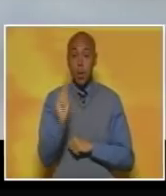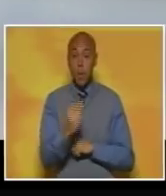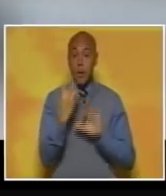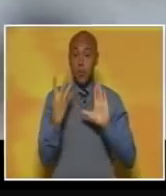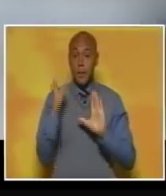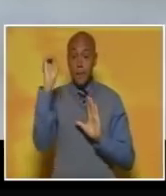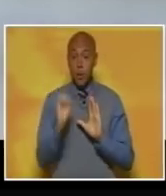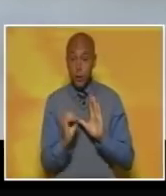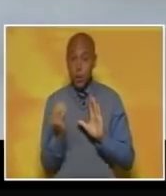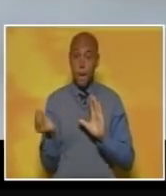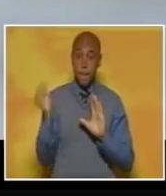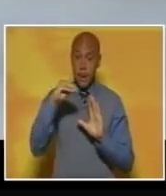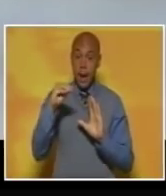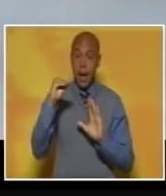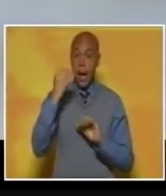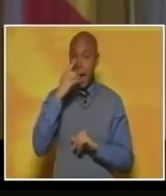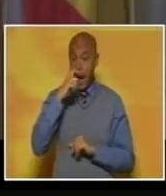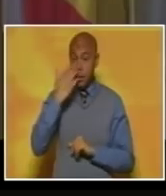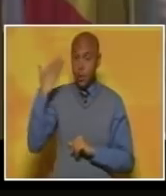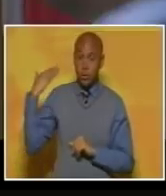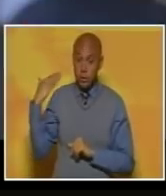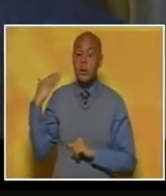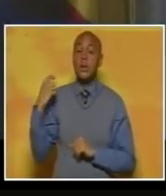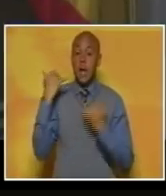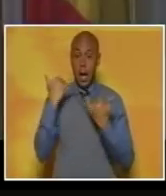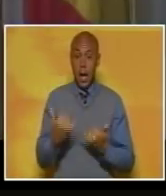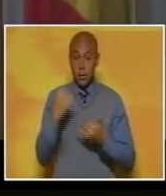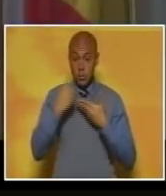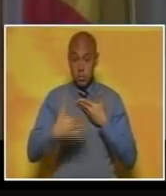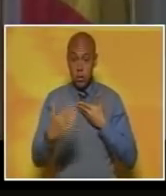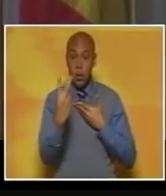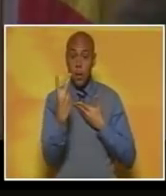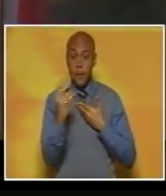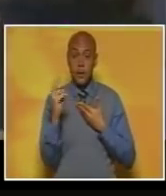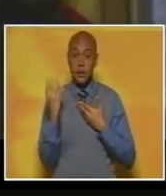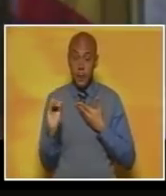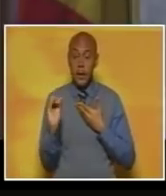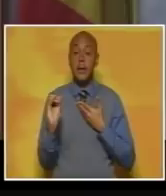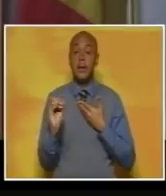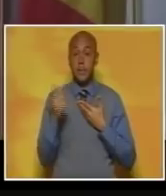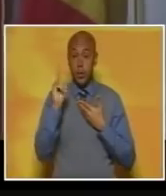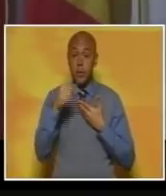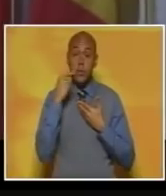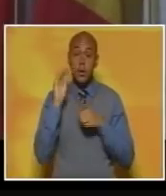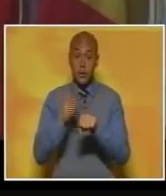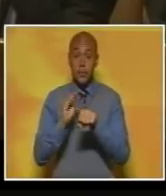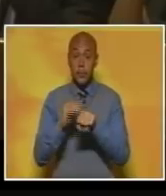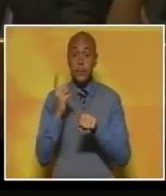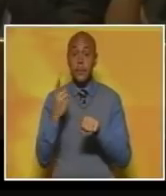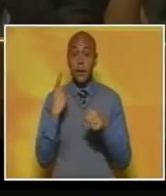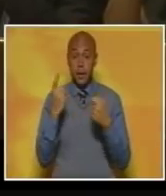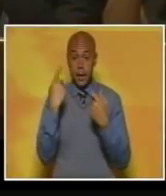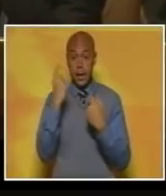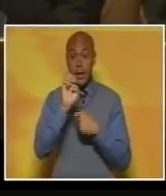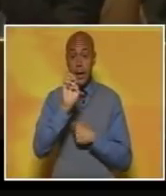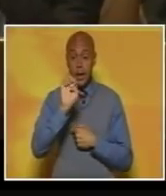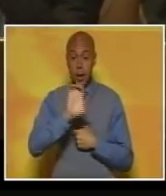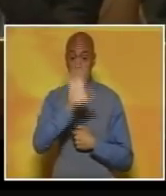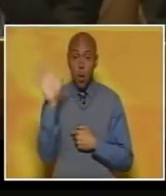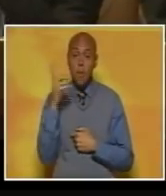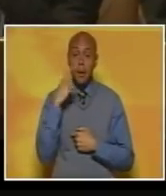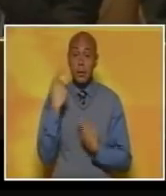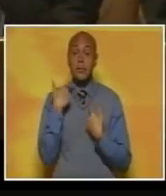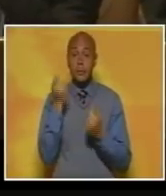2,9% en 2019 a 3,3% en 2020 fue anunciada. La euroeconomía se ha debilitado y este factor